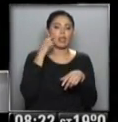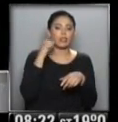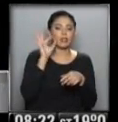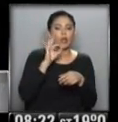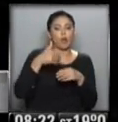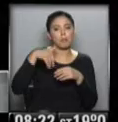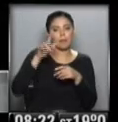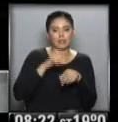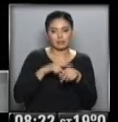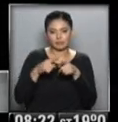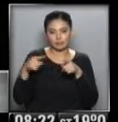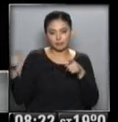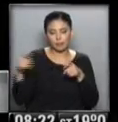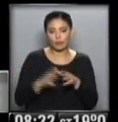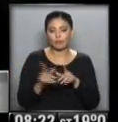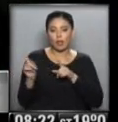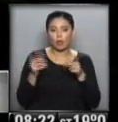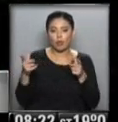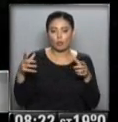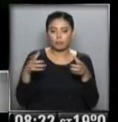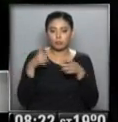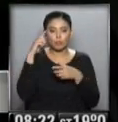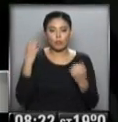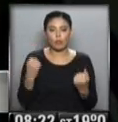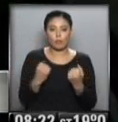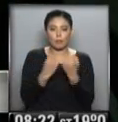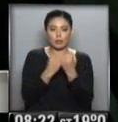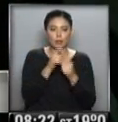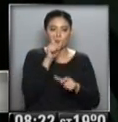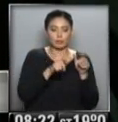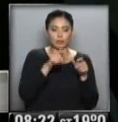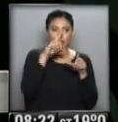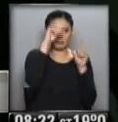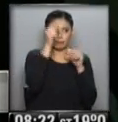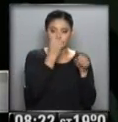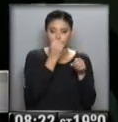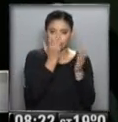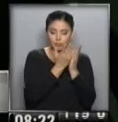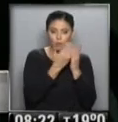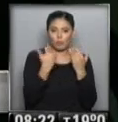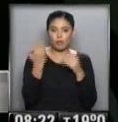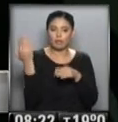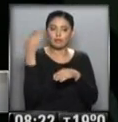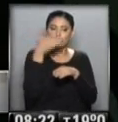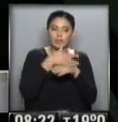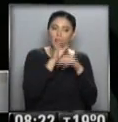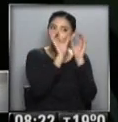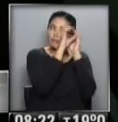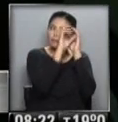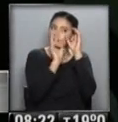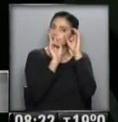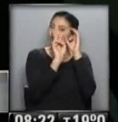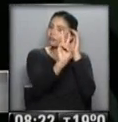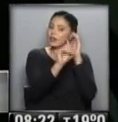más. Hay convenios internacionales en los cuales los astrónomos pueden venir a observar siempre y cuando